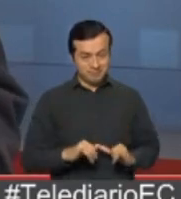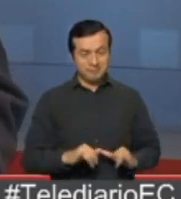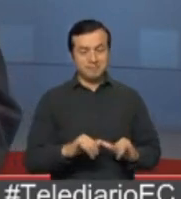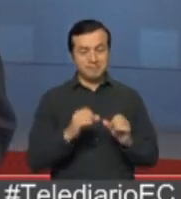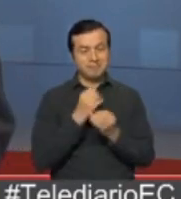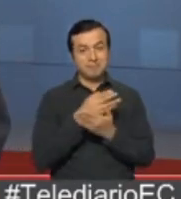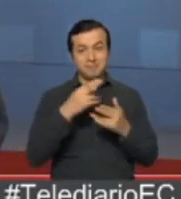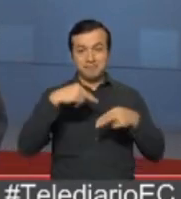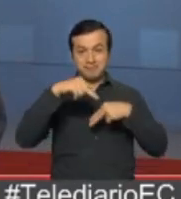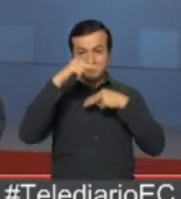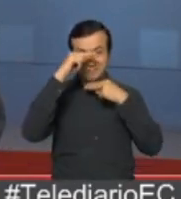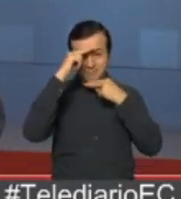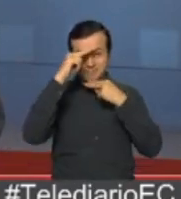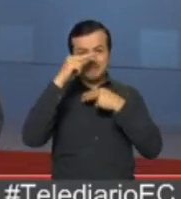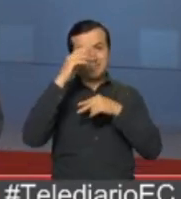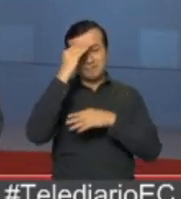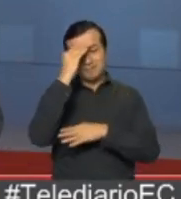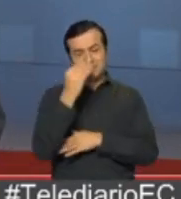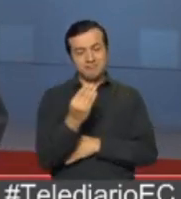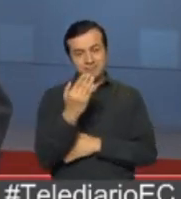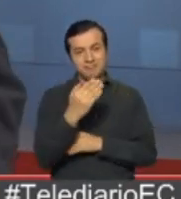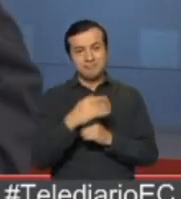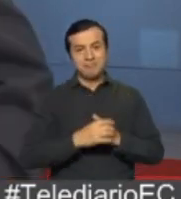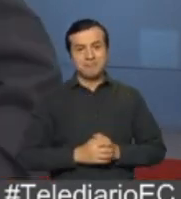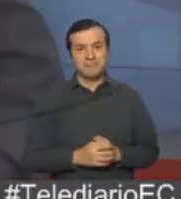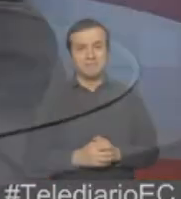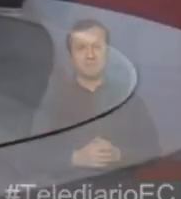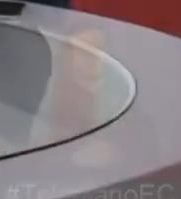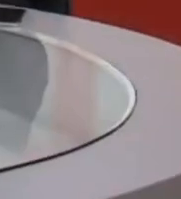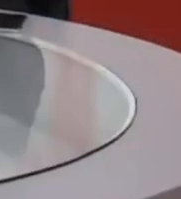noticias con carla algunos días